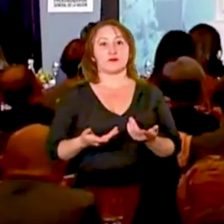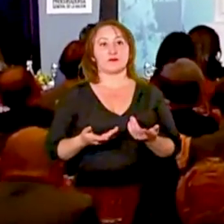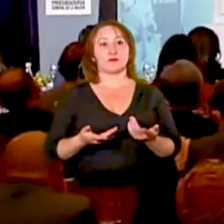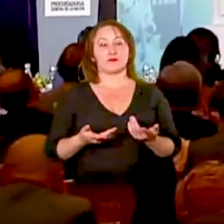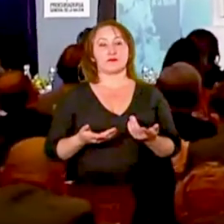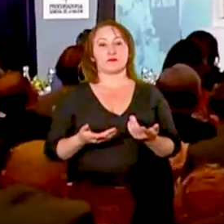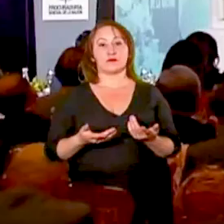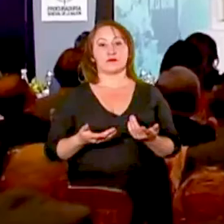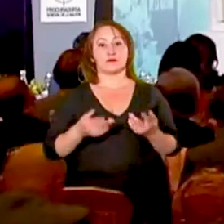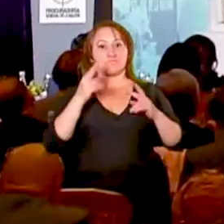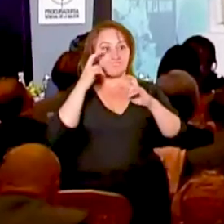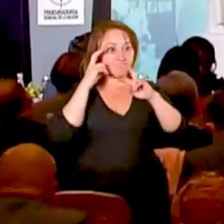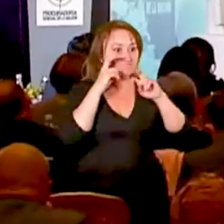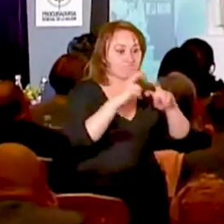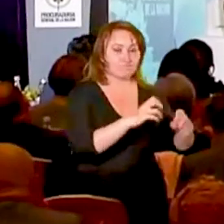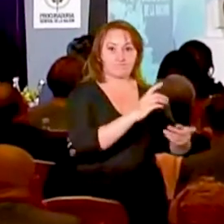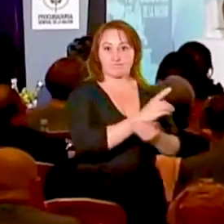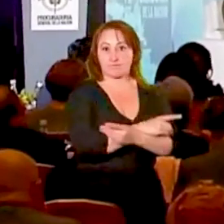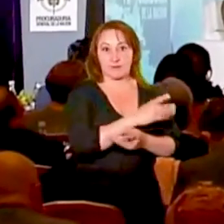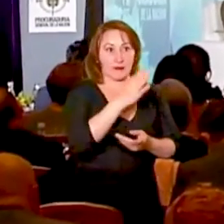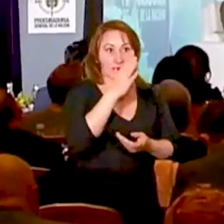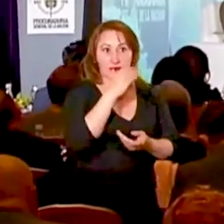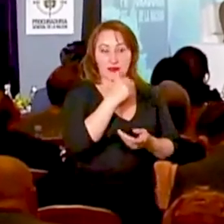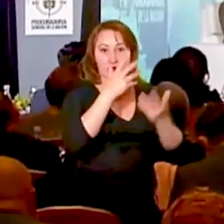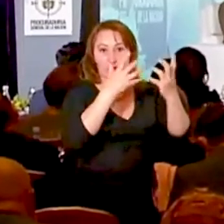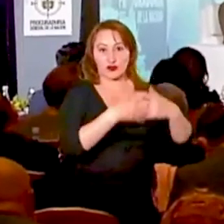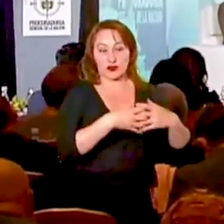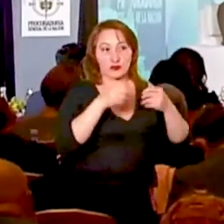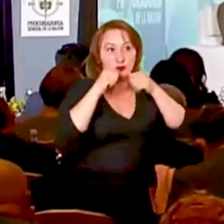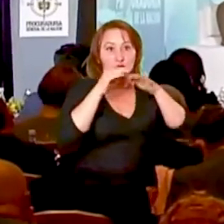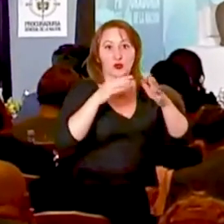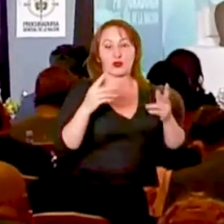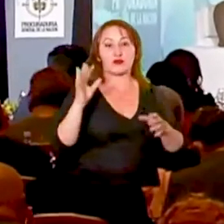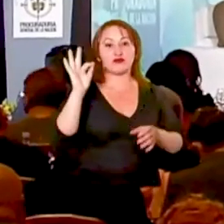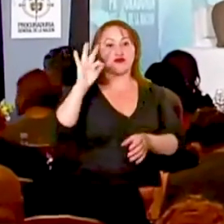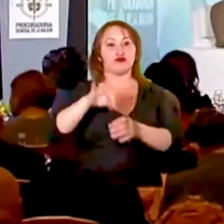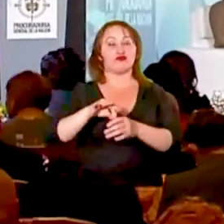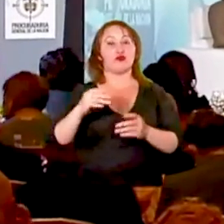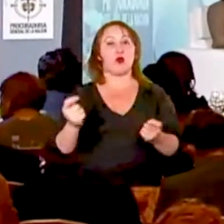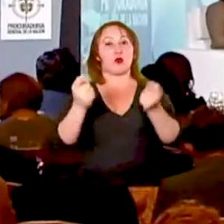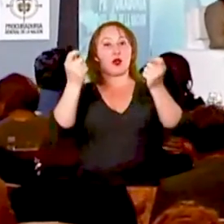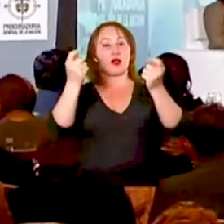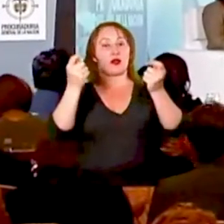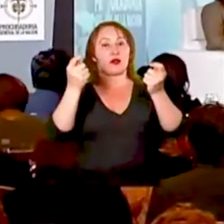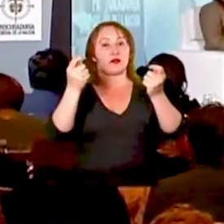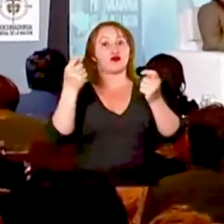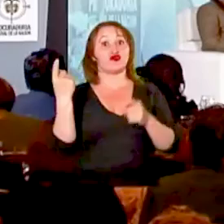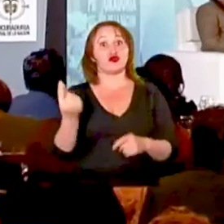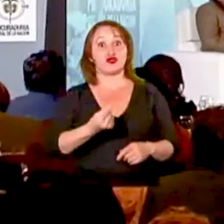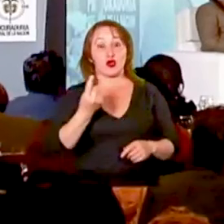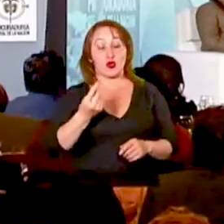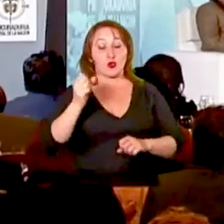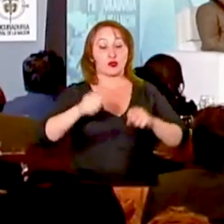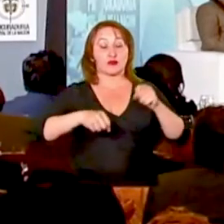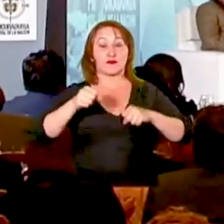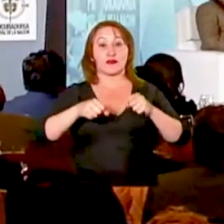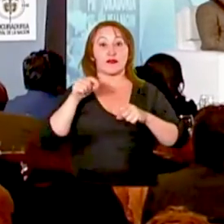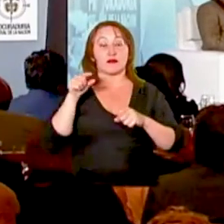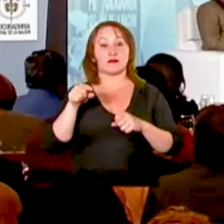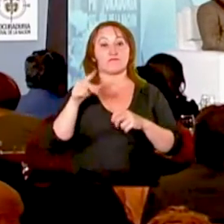dejar sin investigación disciplinaria a los funcionarios públicos de elección popular y solo con la posibilidad